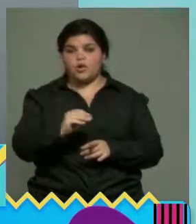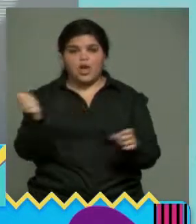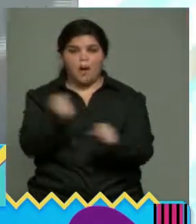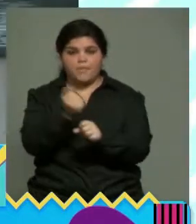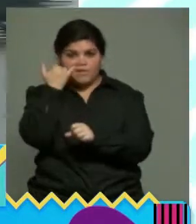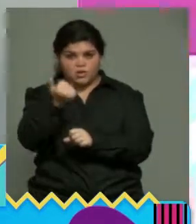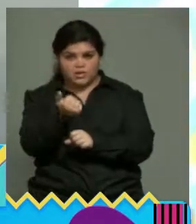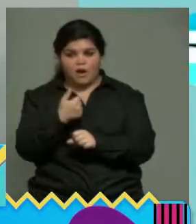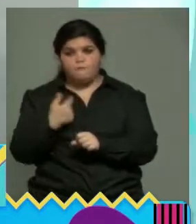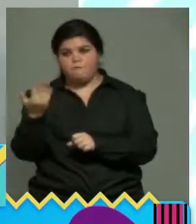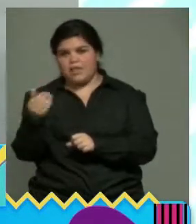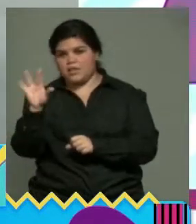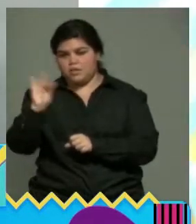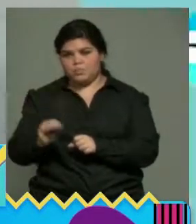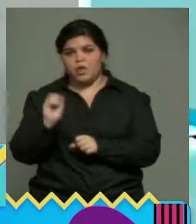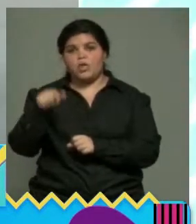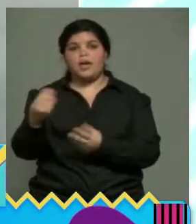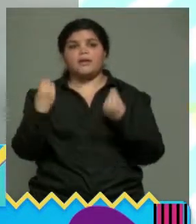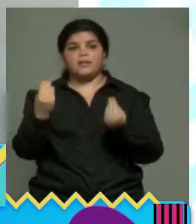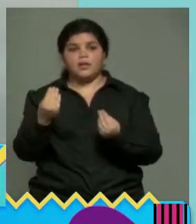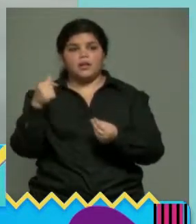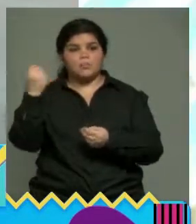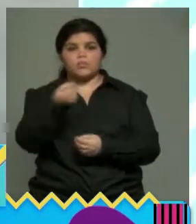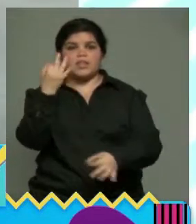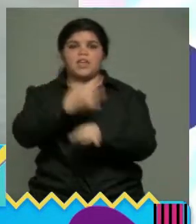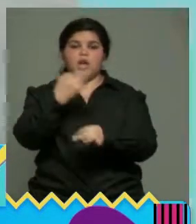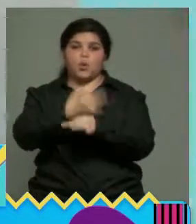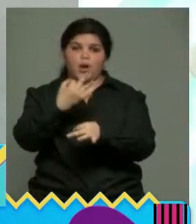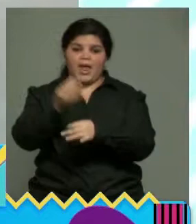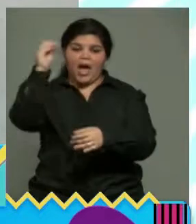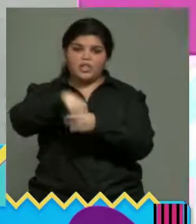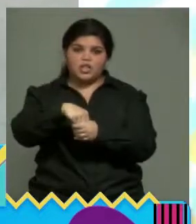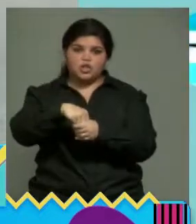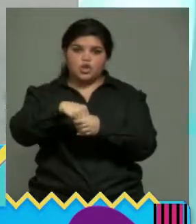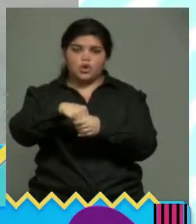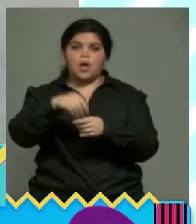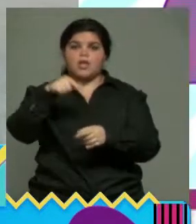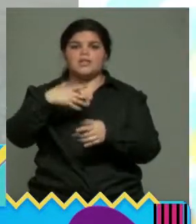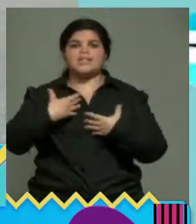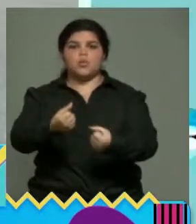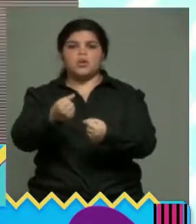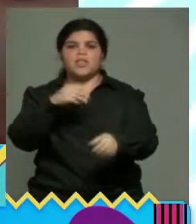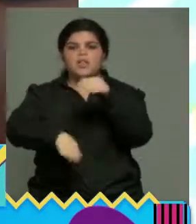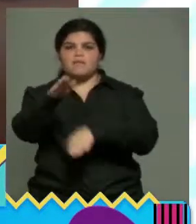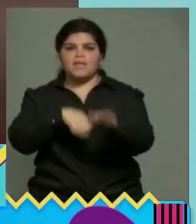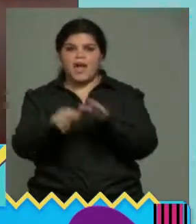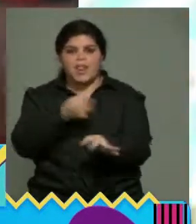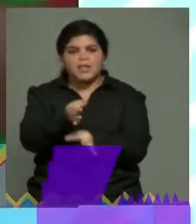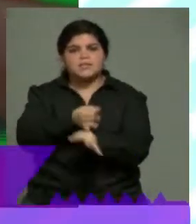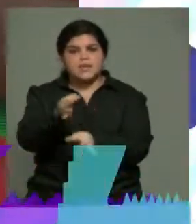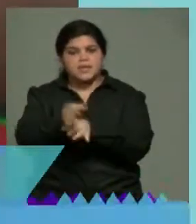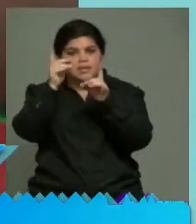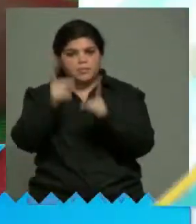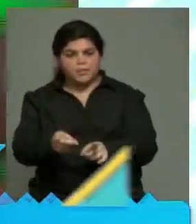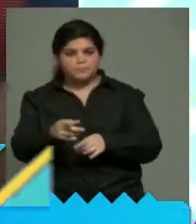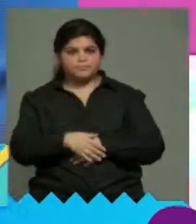obligatoriedad que en los colegios se dicte la materia de educación vial. Bueno, fuera de cámara lo hablábamos de que